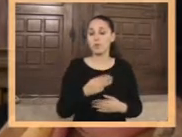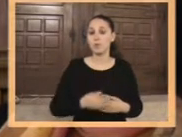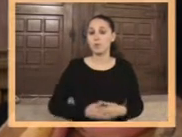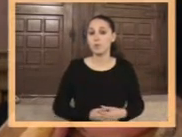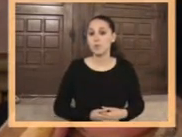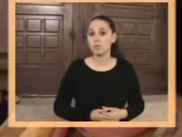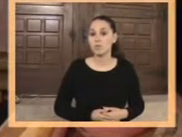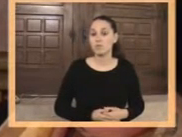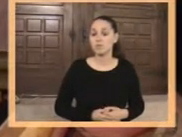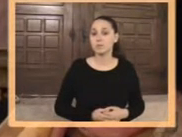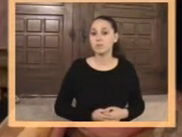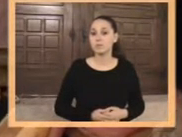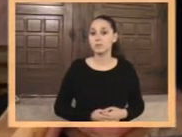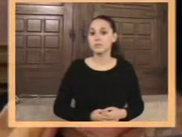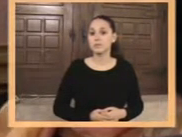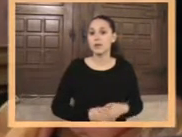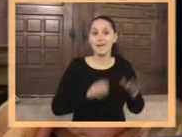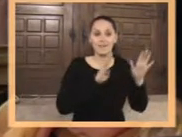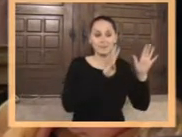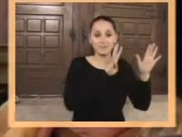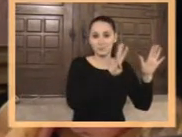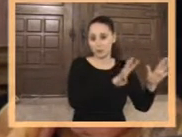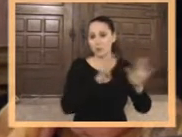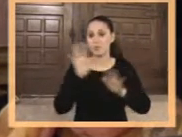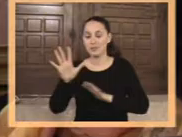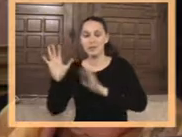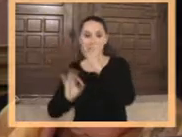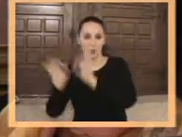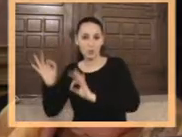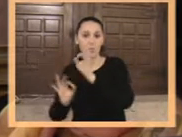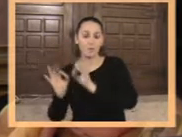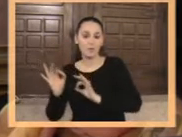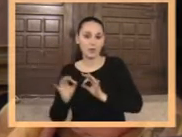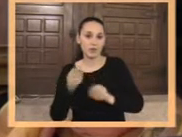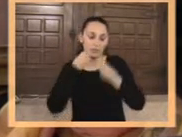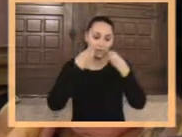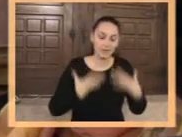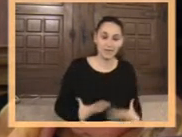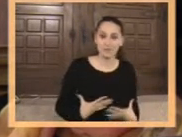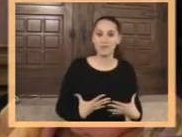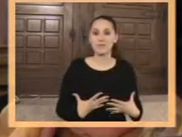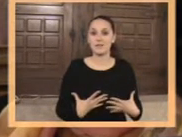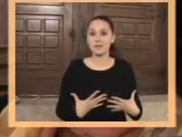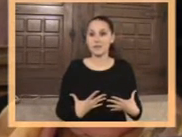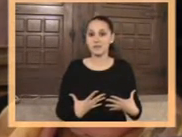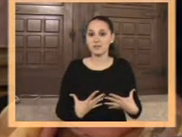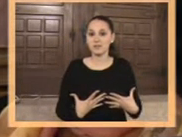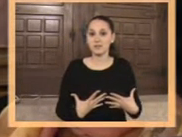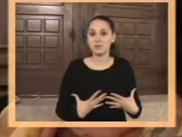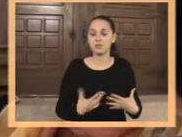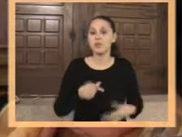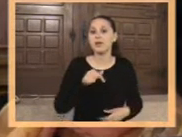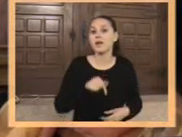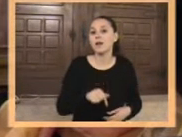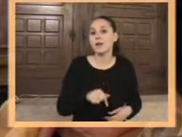las decisiones del funcionamiento diario de un ayuntamiento, bueno, pues ustedes lo tienen fijado prácticamente todos los viernes a una hora, en torno a la una. ¿Para qué? Para que